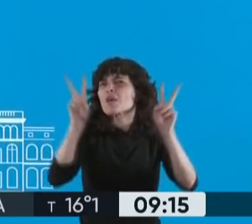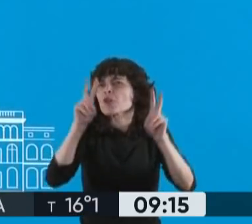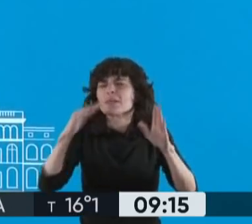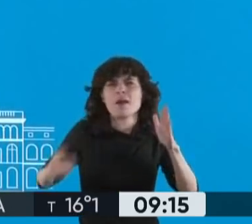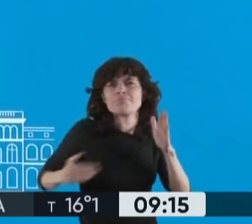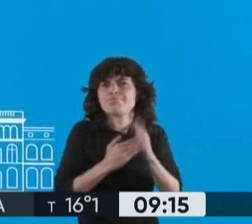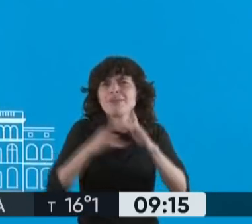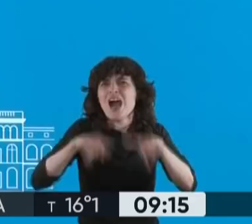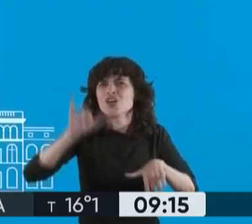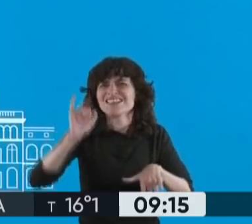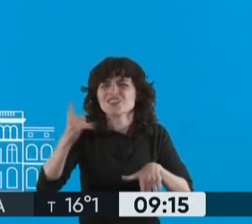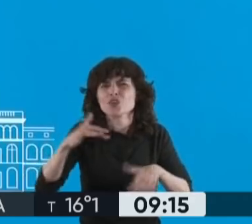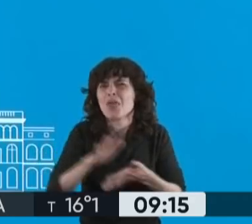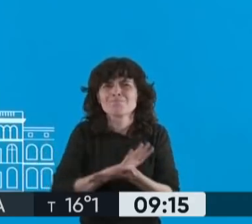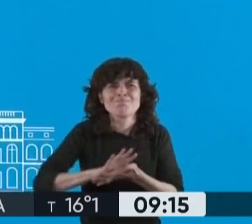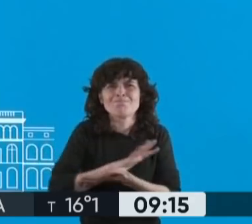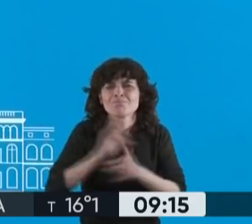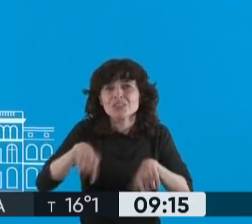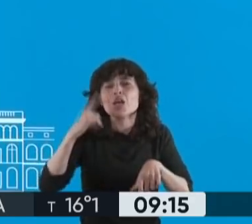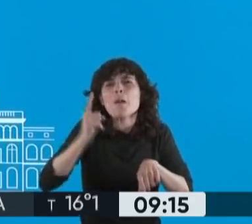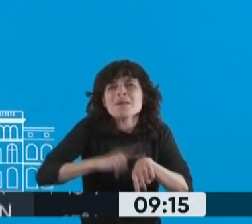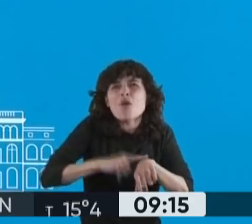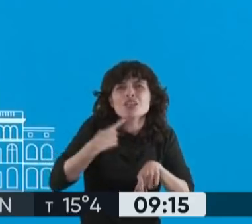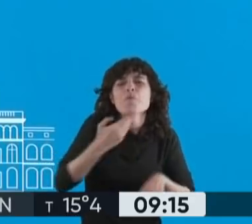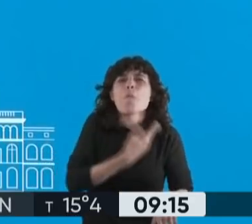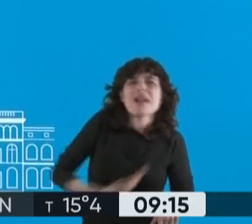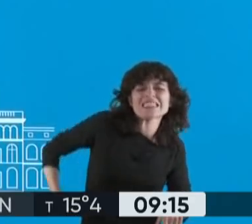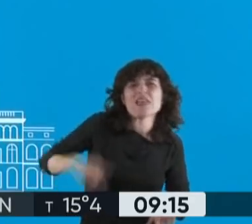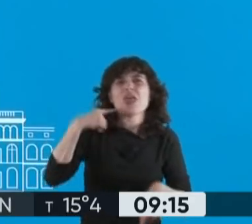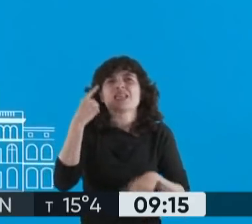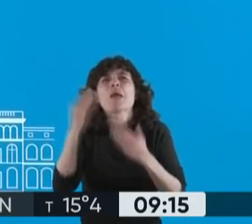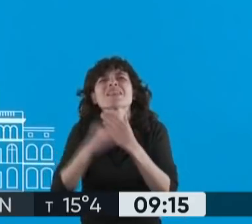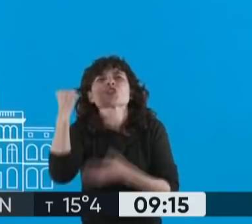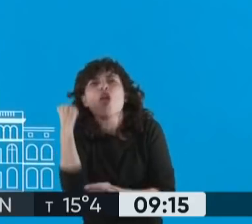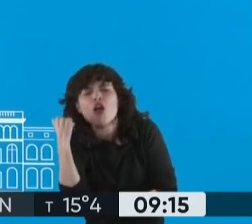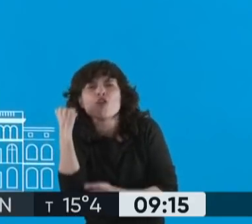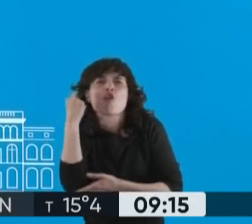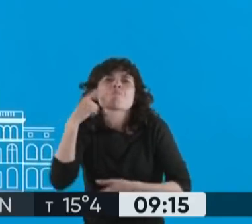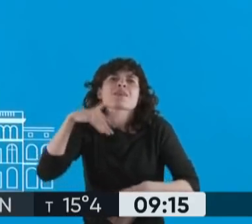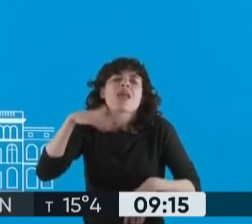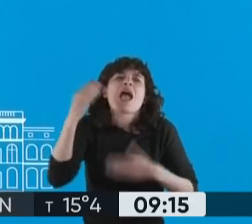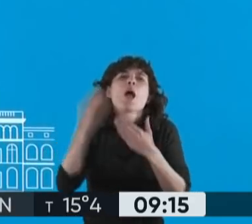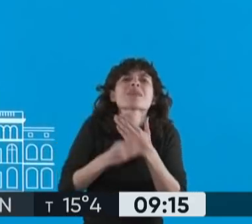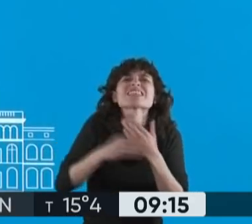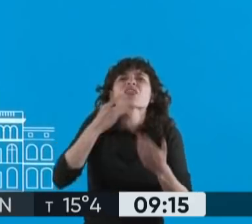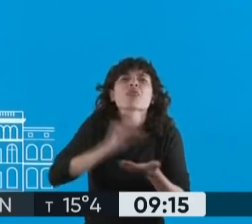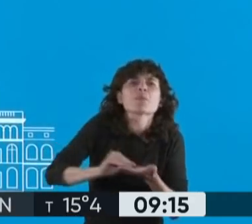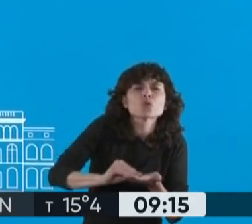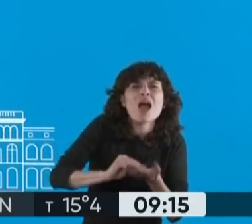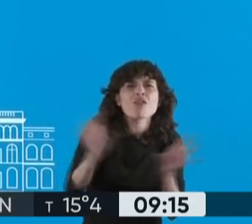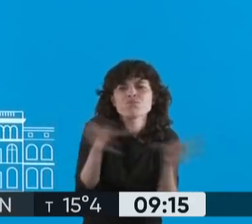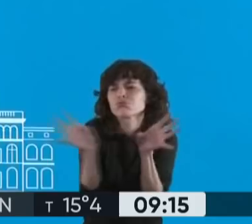tanto las gestiones del presidente, del ministro Guzmán, del presidente de la Cámara, Sergio Massa, de Germán Martínez, el presidente del bloque, y de